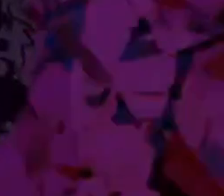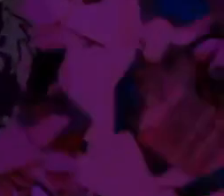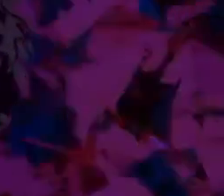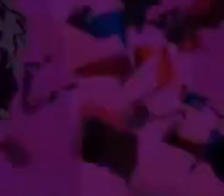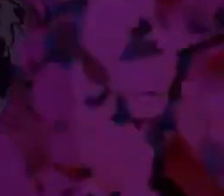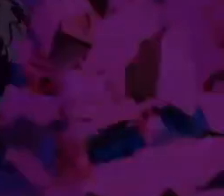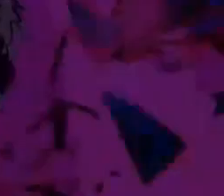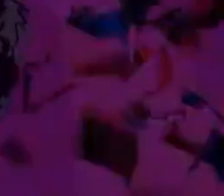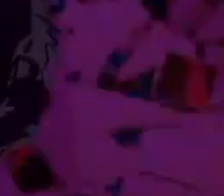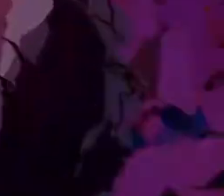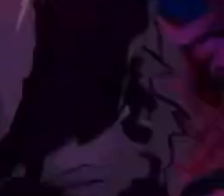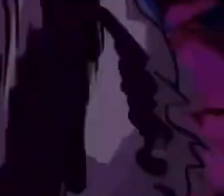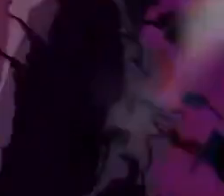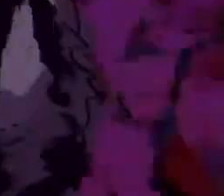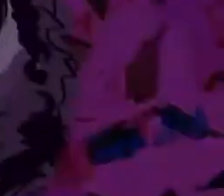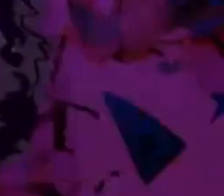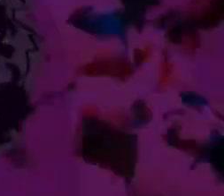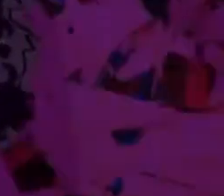como si fueran llamas.